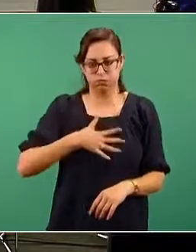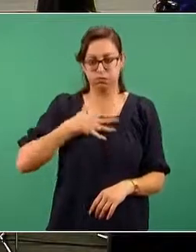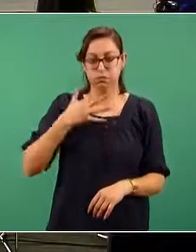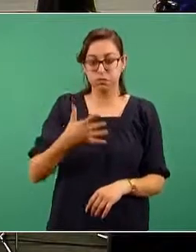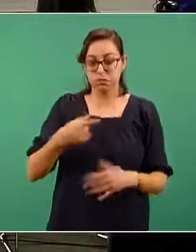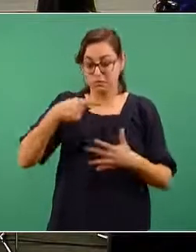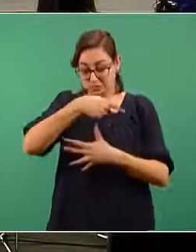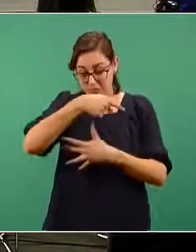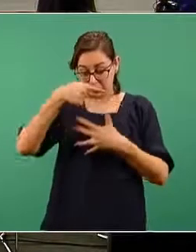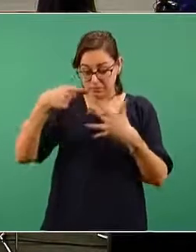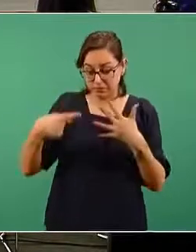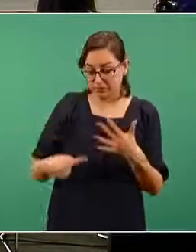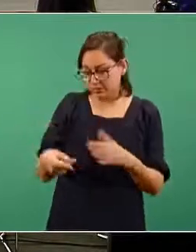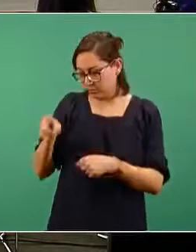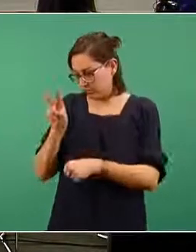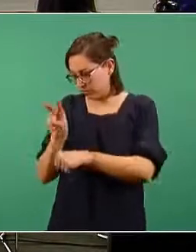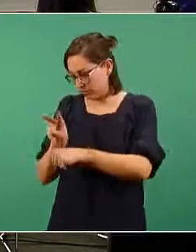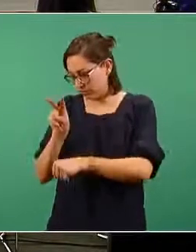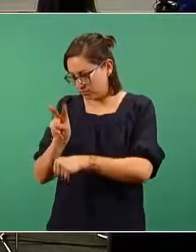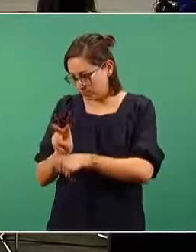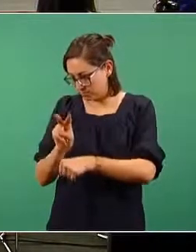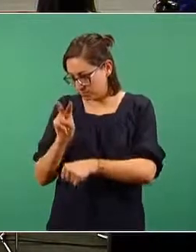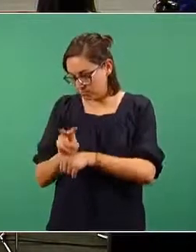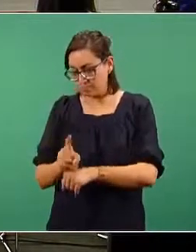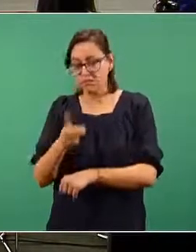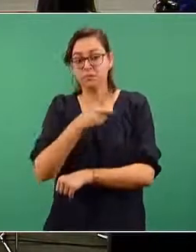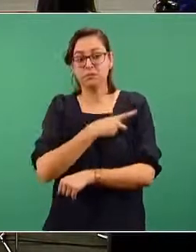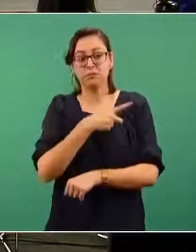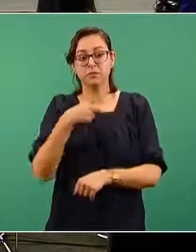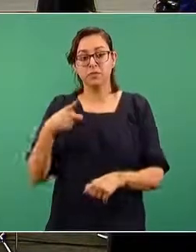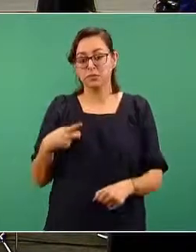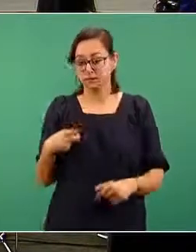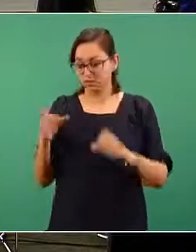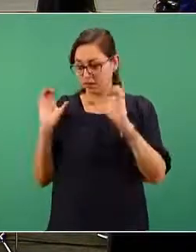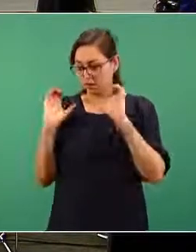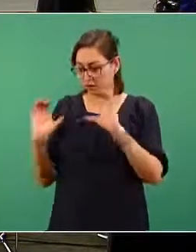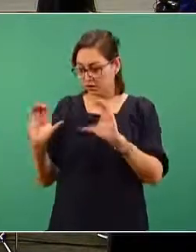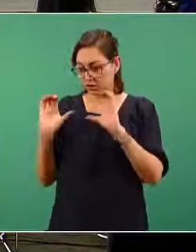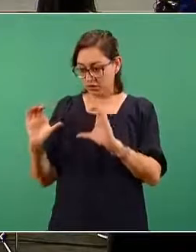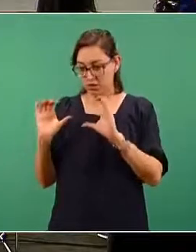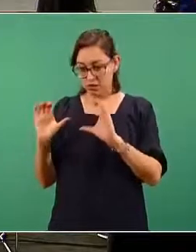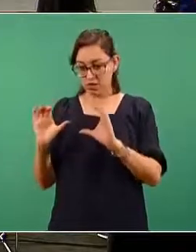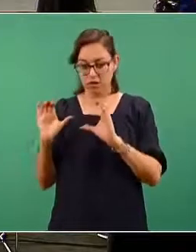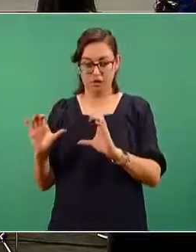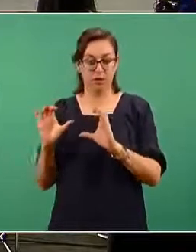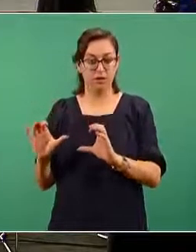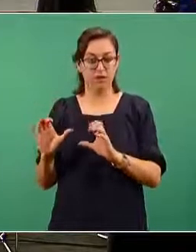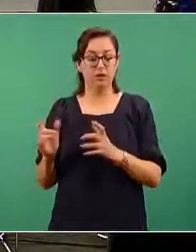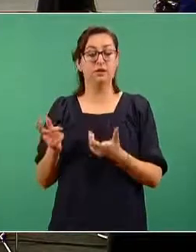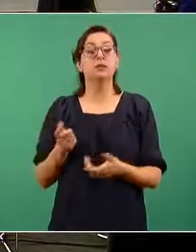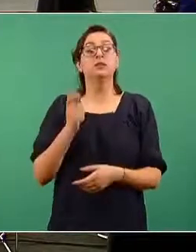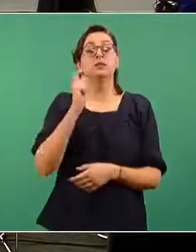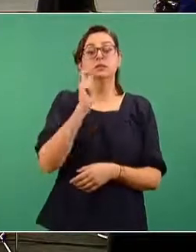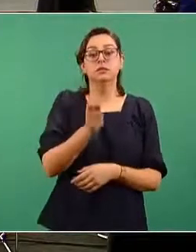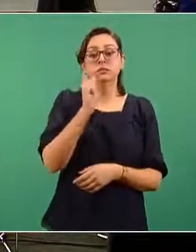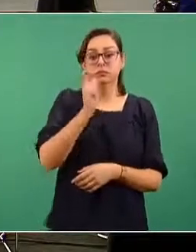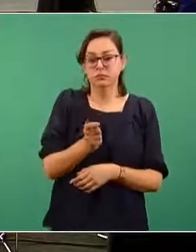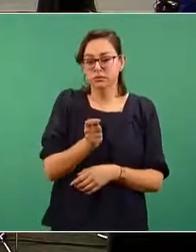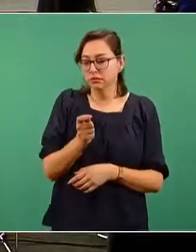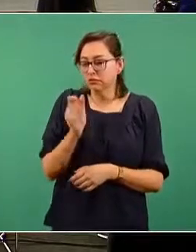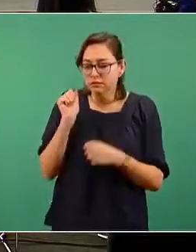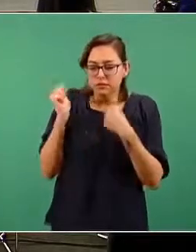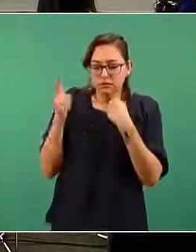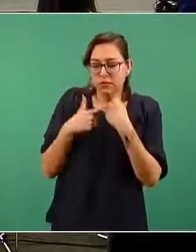una condición de vigilancia de alta sensibilidad, esto quiere decir la capacidad de detectar el